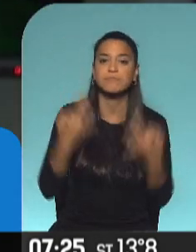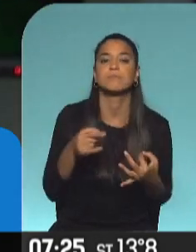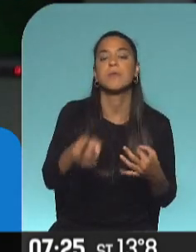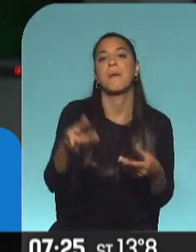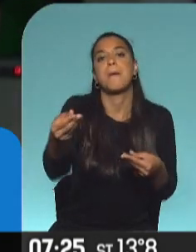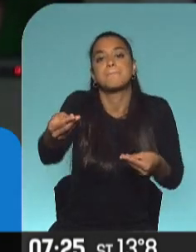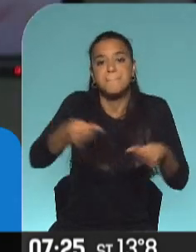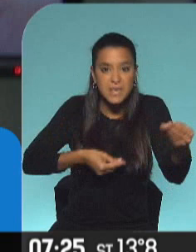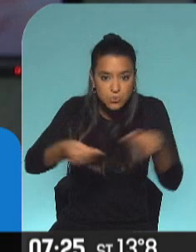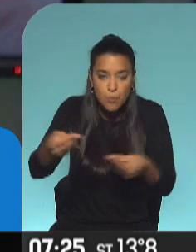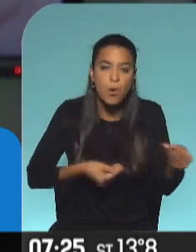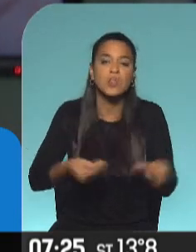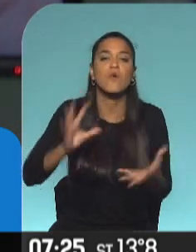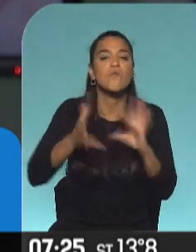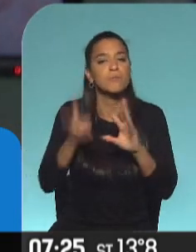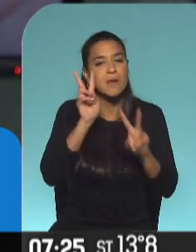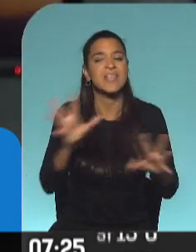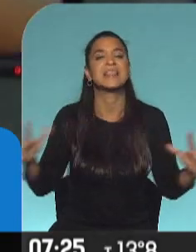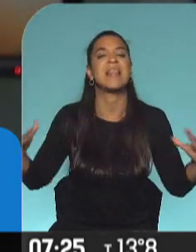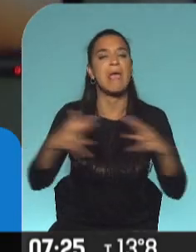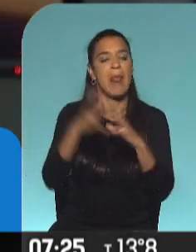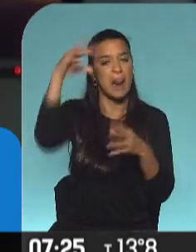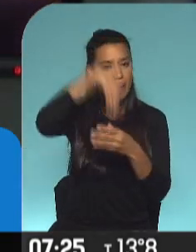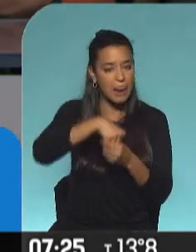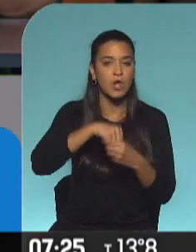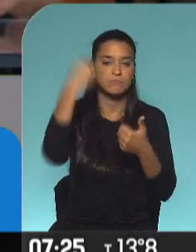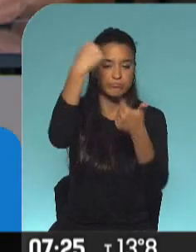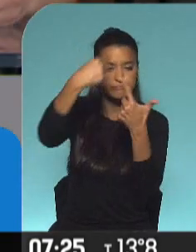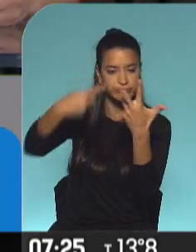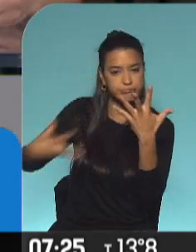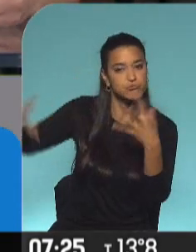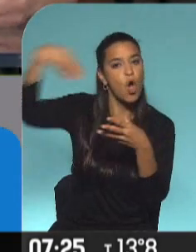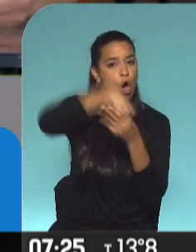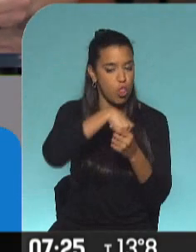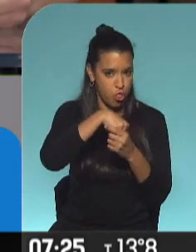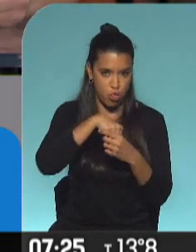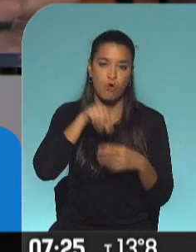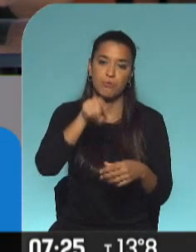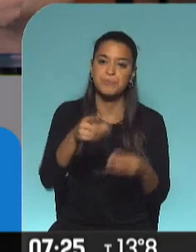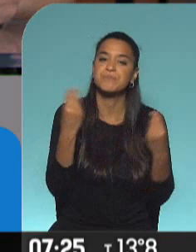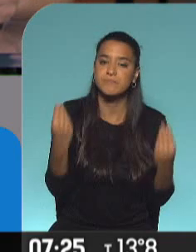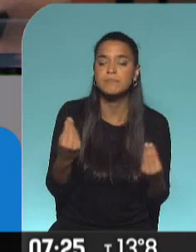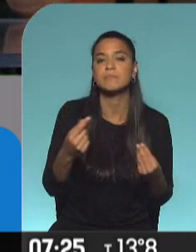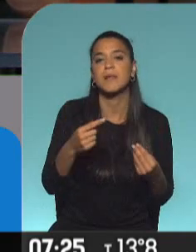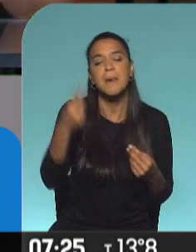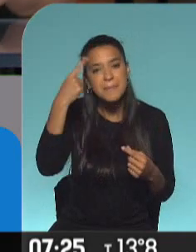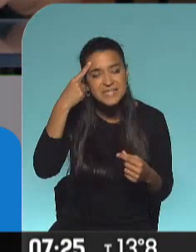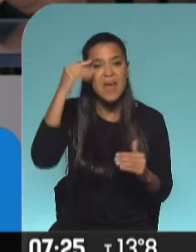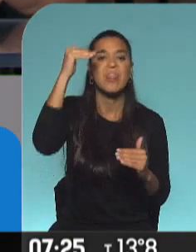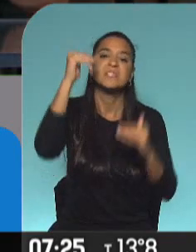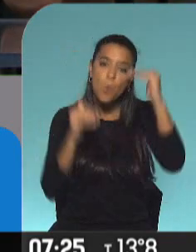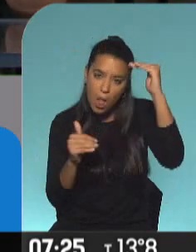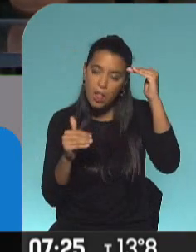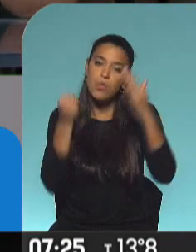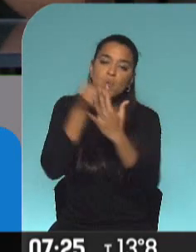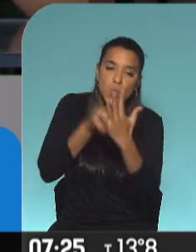un presupuesto con una mirada integral, ¿no? Y transversal, valga la redundancia, de lo que es pensar la desigualdad